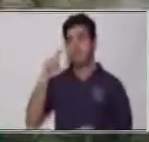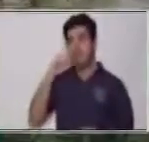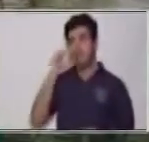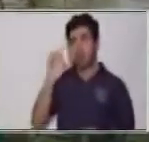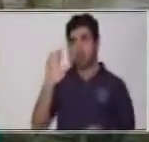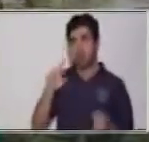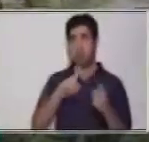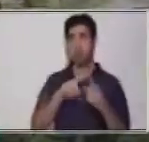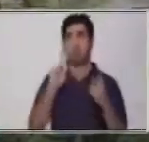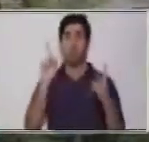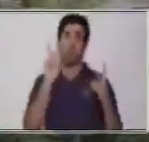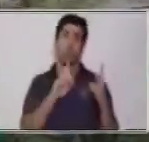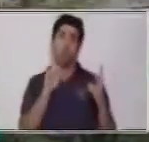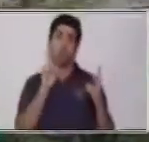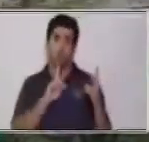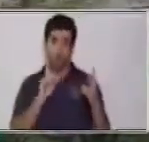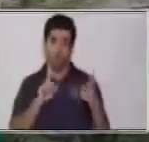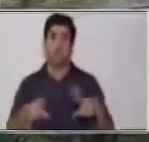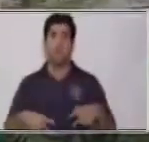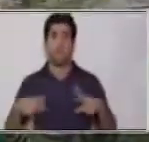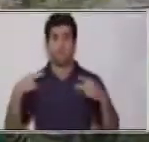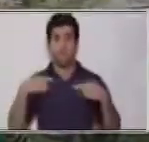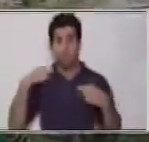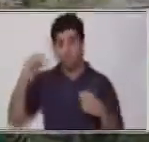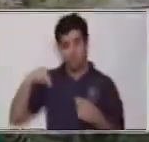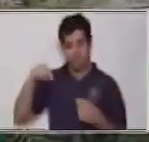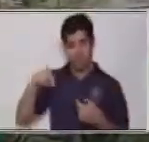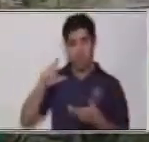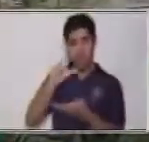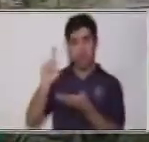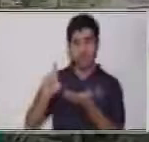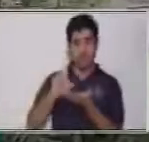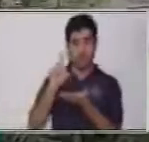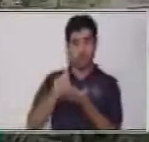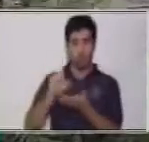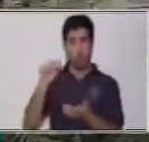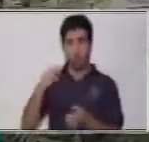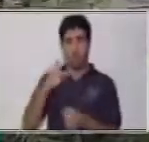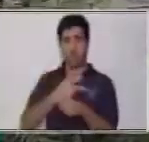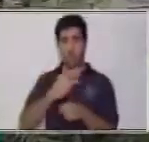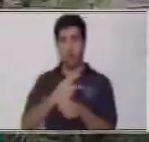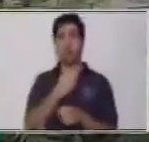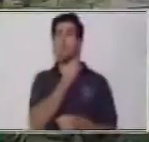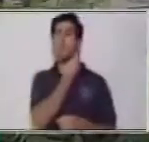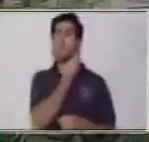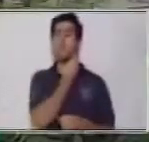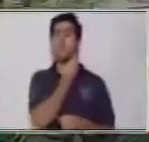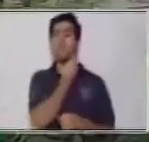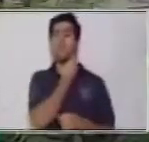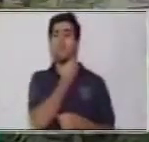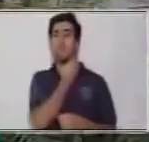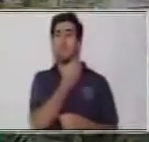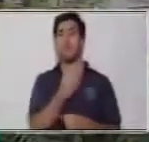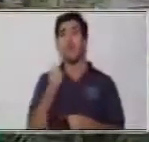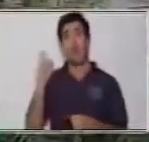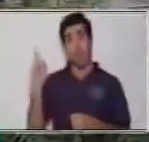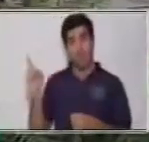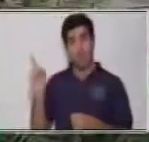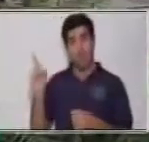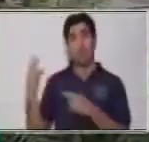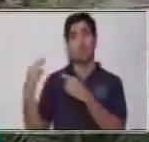que vive acá en la ciudad capital. Él es muy responsable